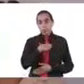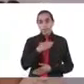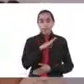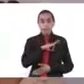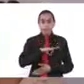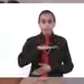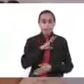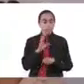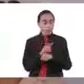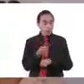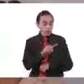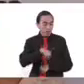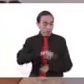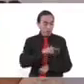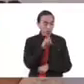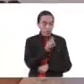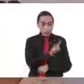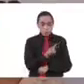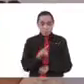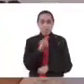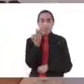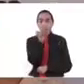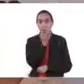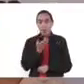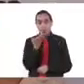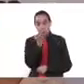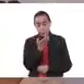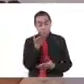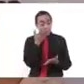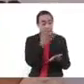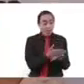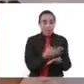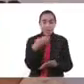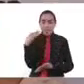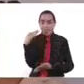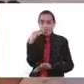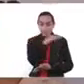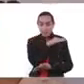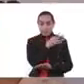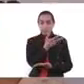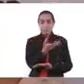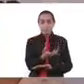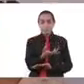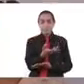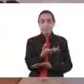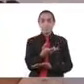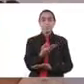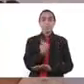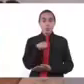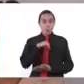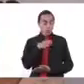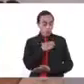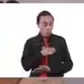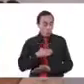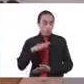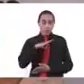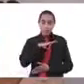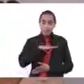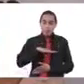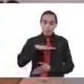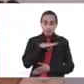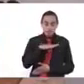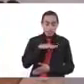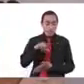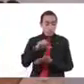los niños puedan ir a la escuela gratuitamente, si nos ponemos contentos de que puedan acudir a un centro